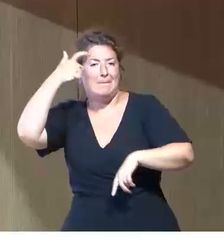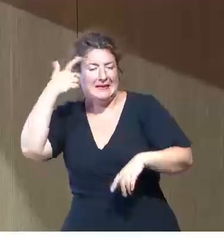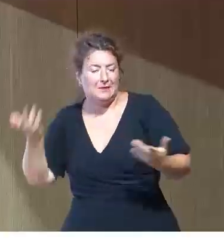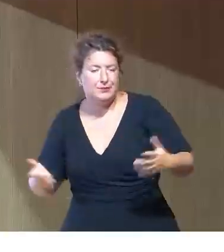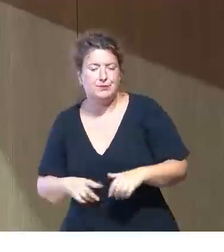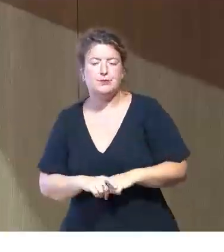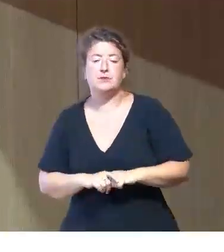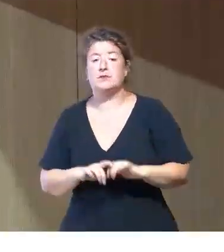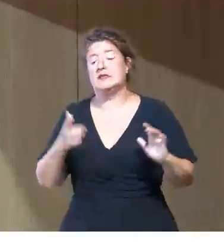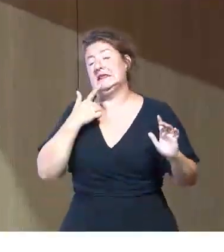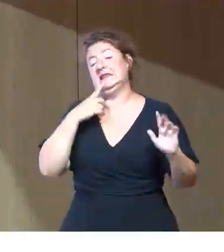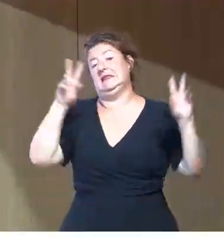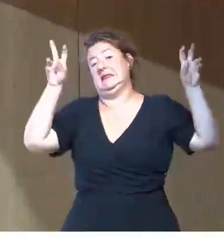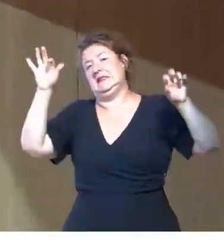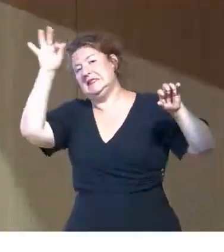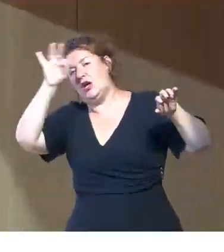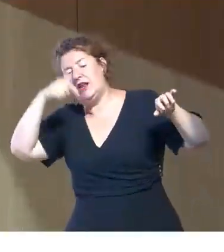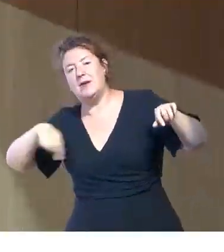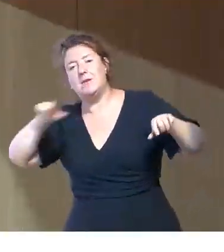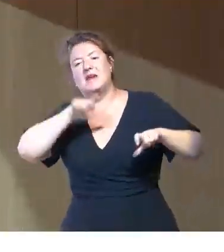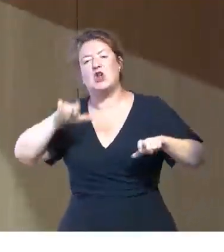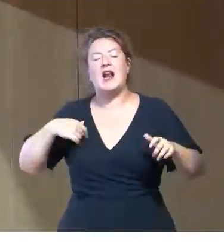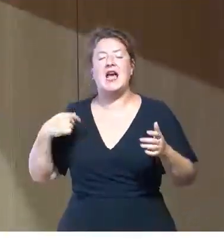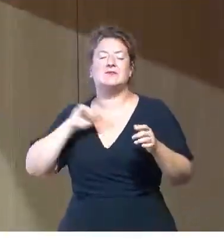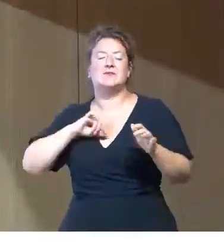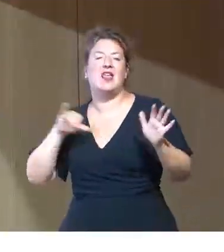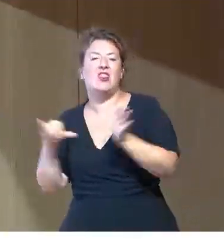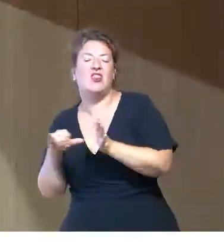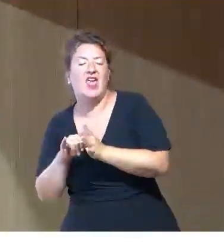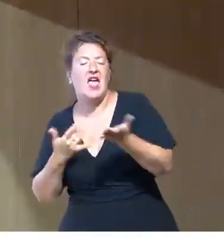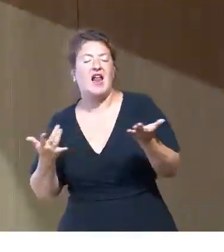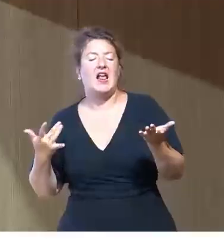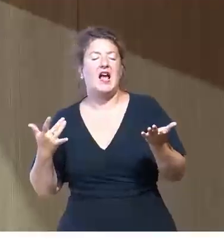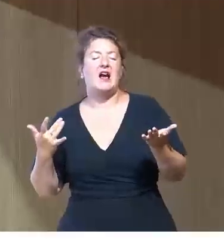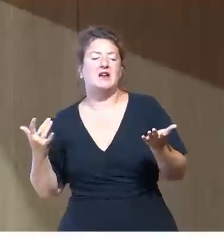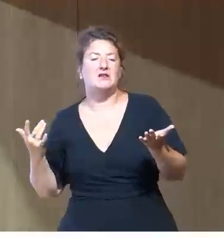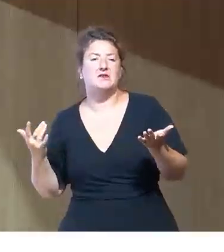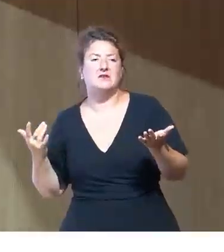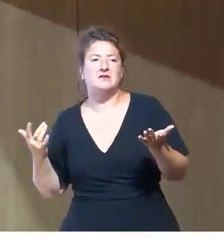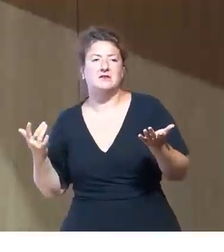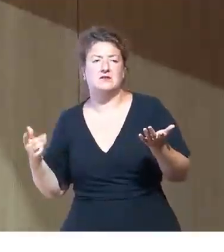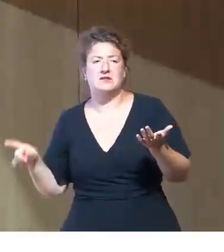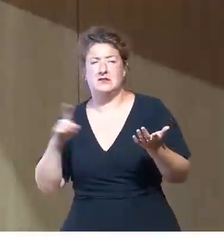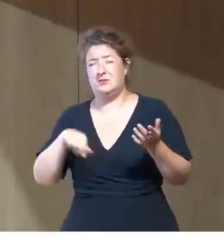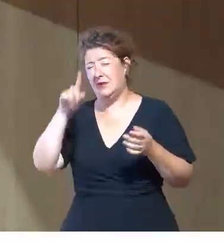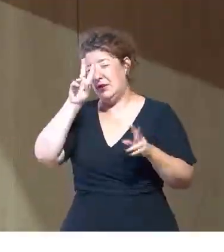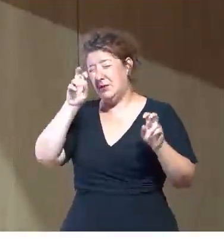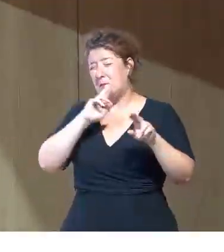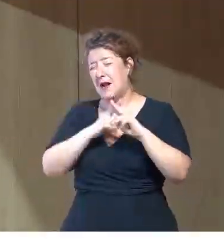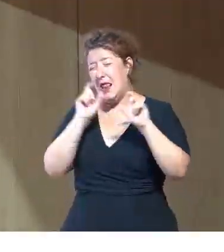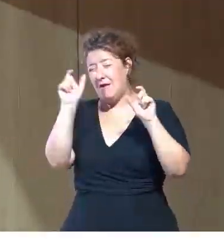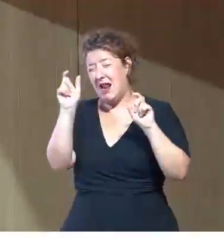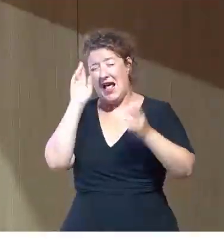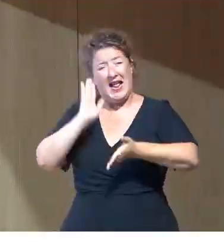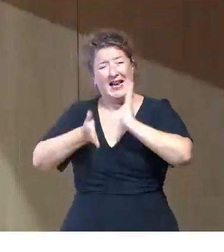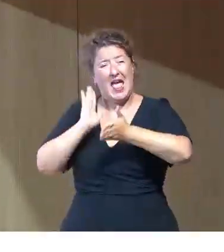que en teoría pues tienen que ser espacios que acerquen a las personas fijaros ya simplemente el nombre de rehabilitación que tiene que ver